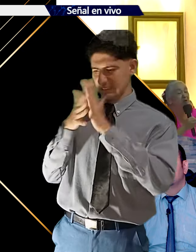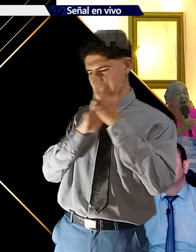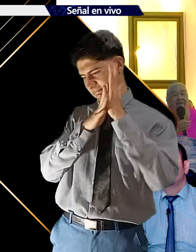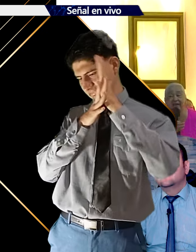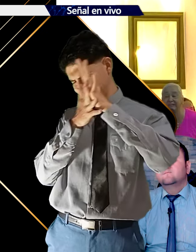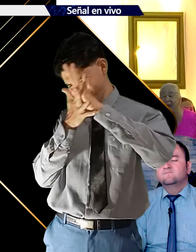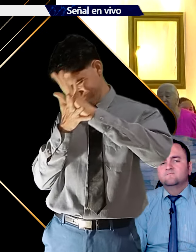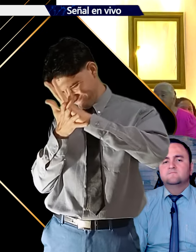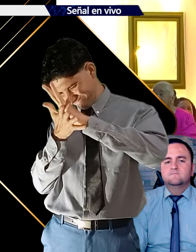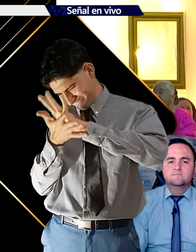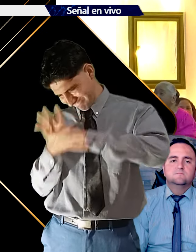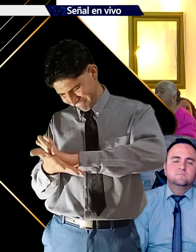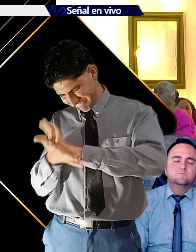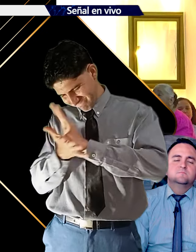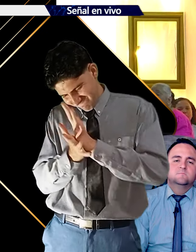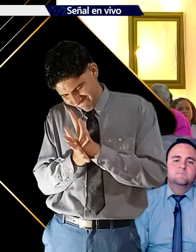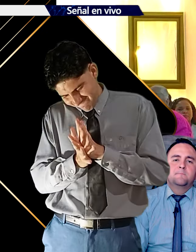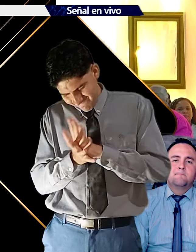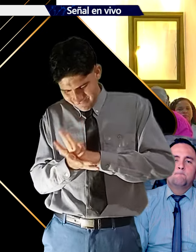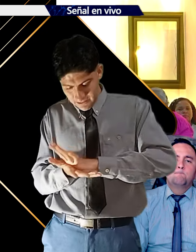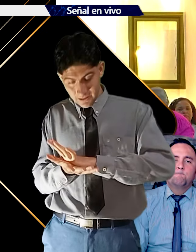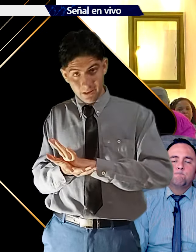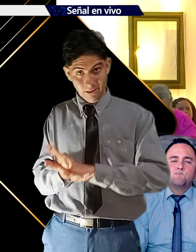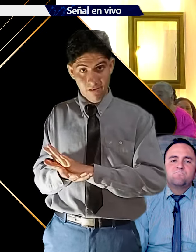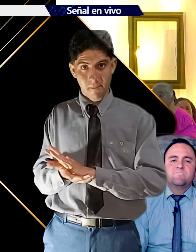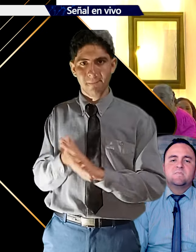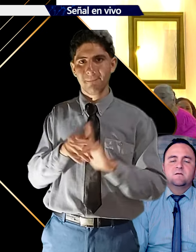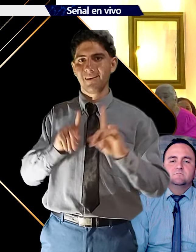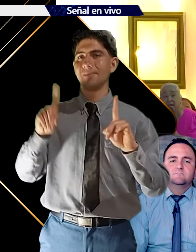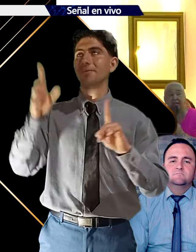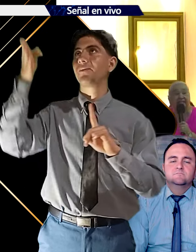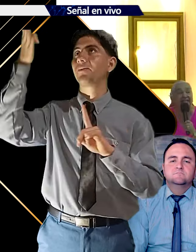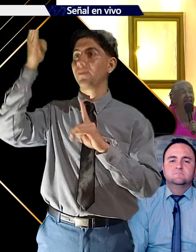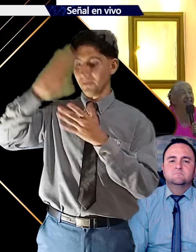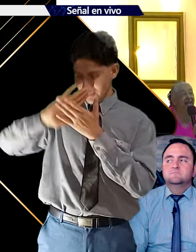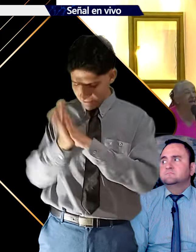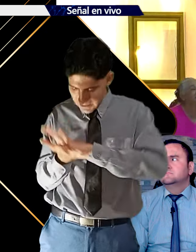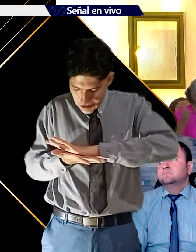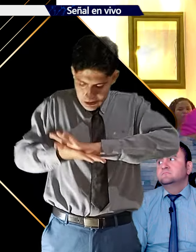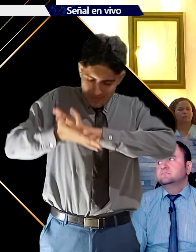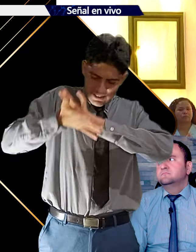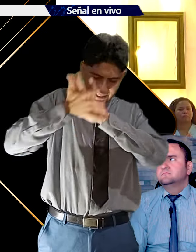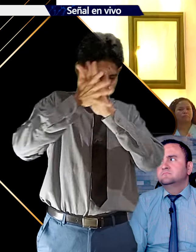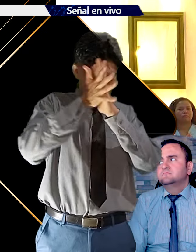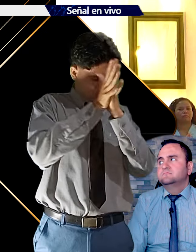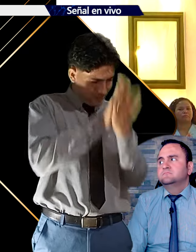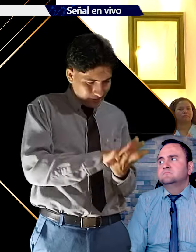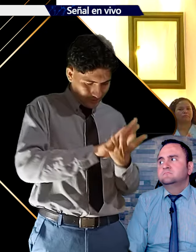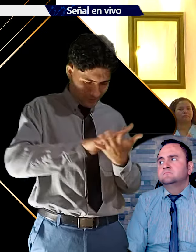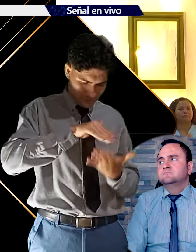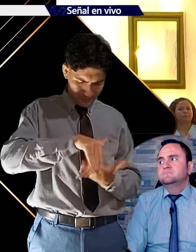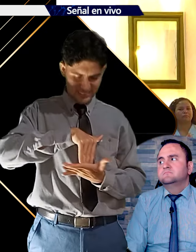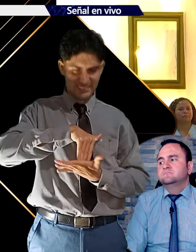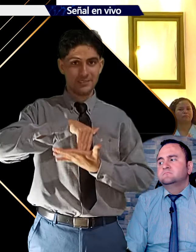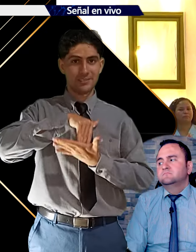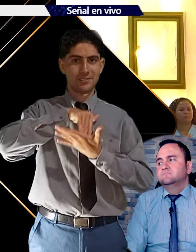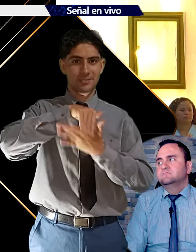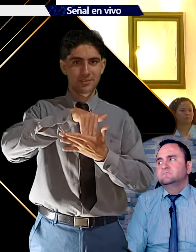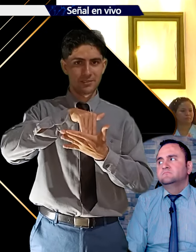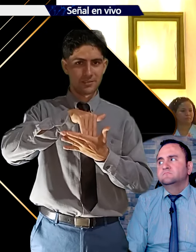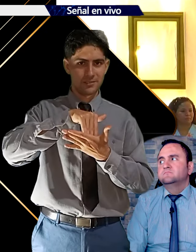con la boca abierta. El diablo lo quería matar. El león de Satanás que anda como león rugiente buscando a quien